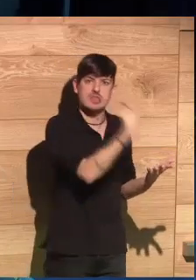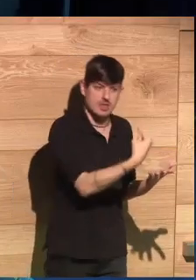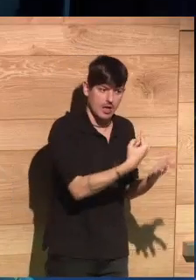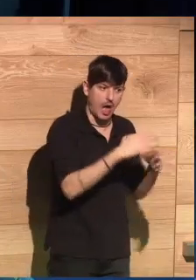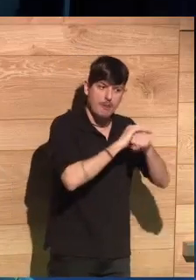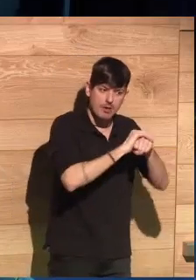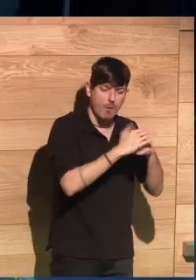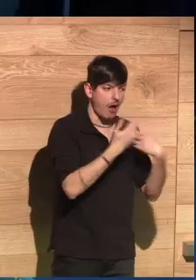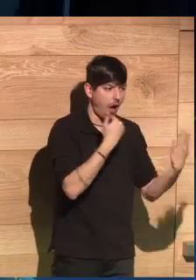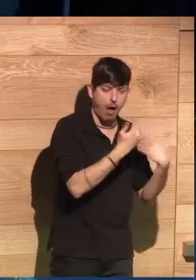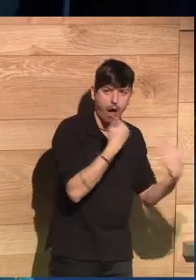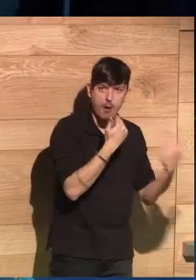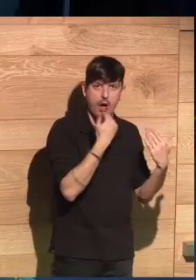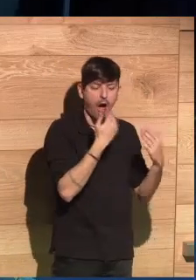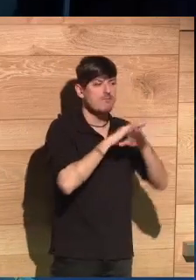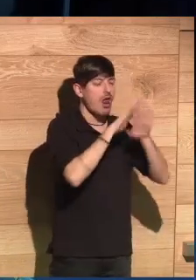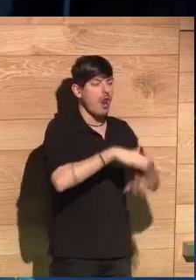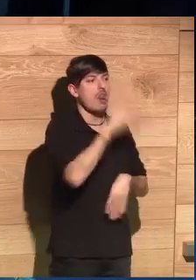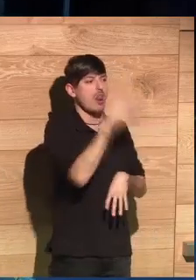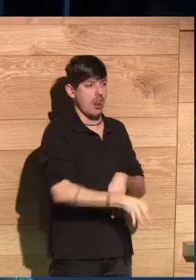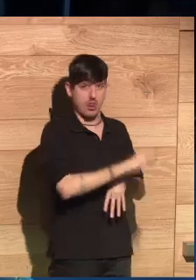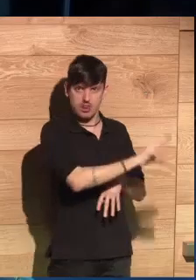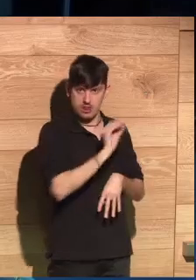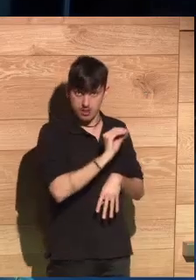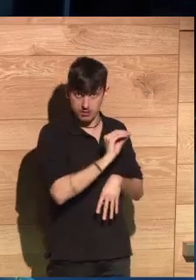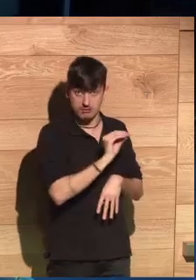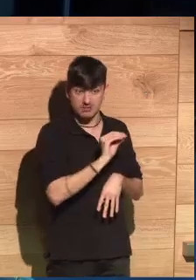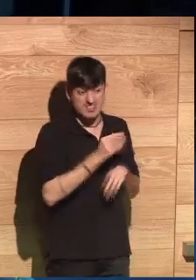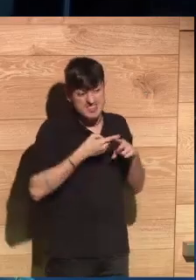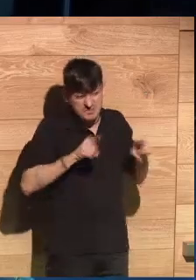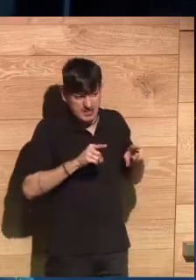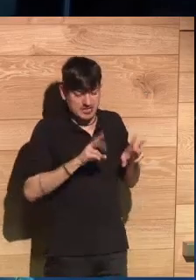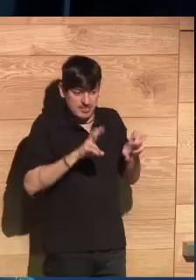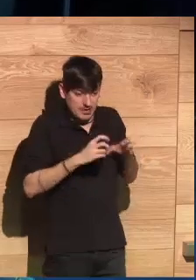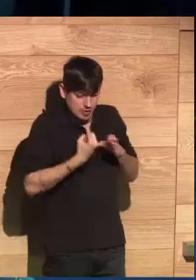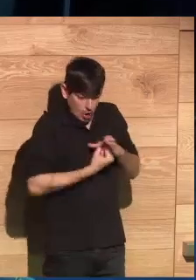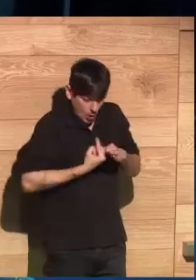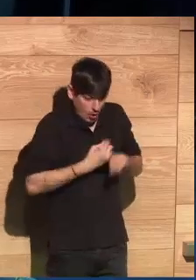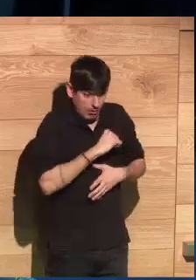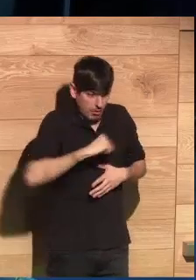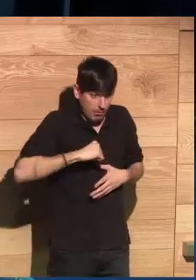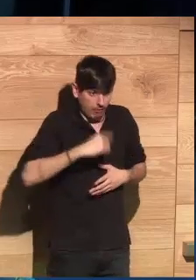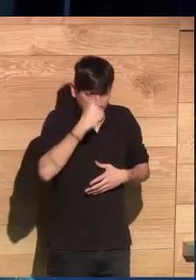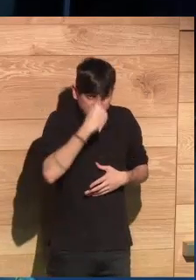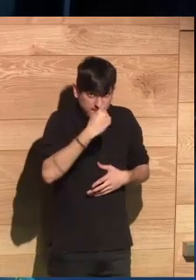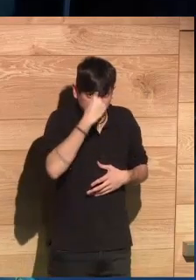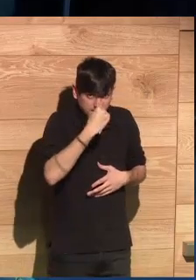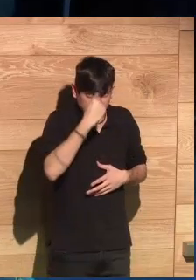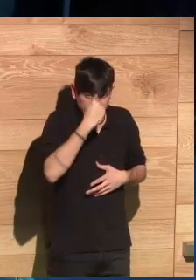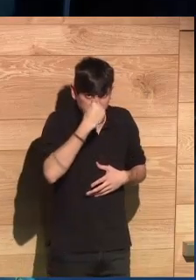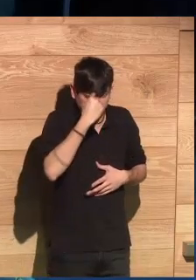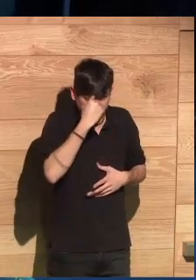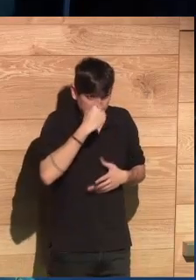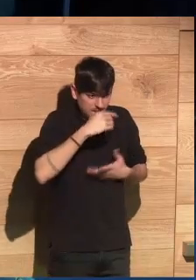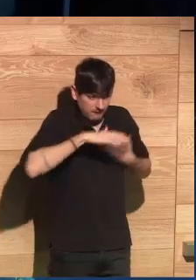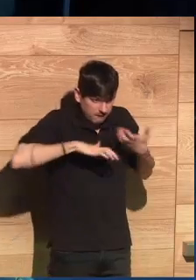amigo. Entonces, es distinto el lugar de la soledad que se piensa obsesionar a si este personaje